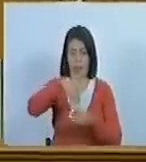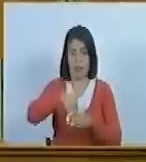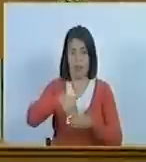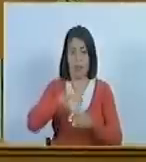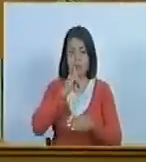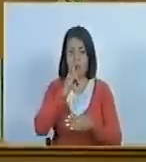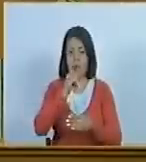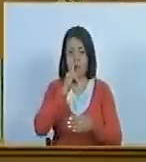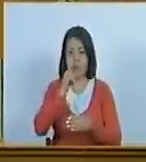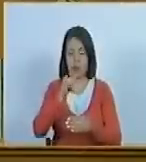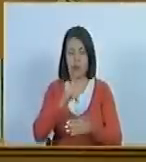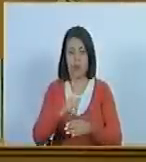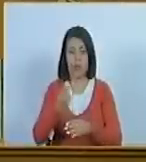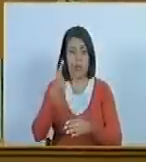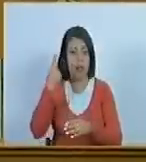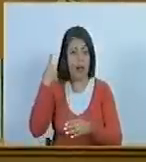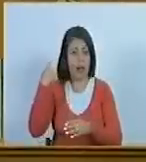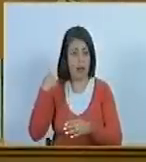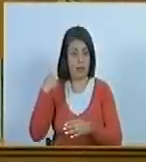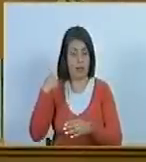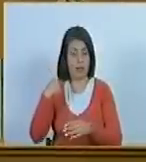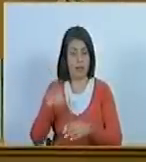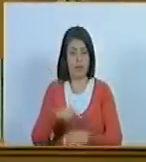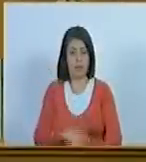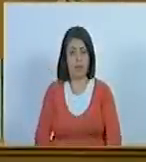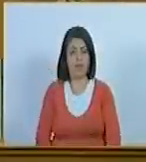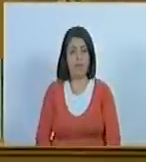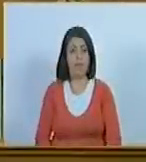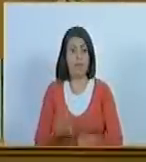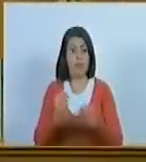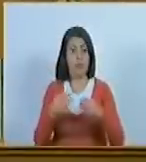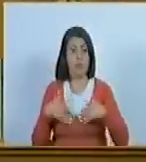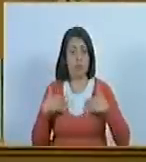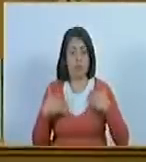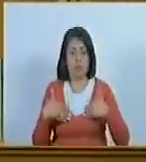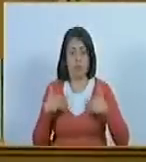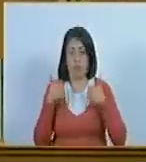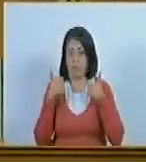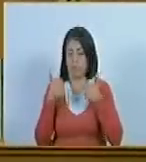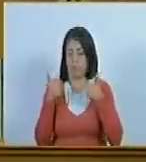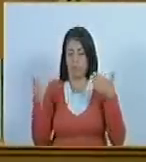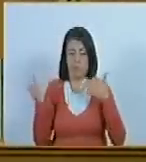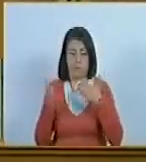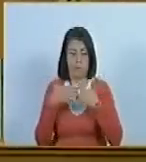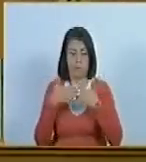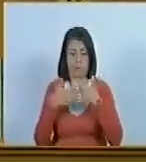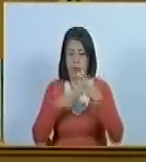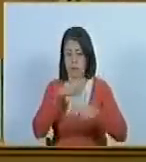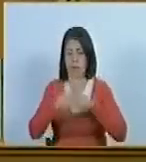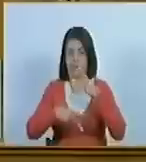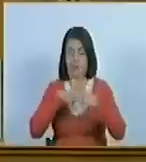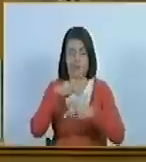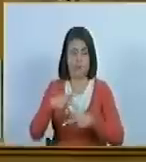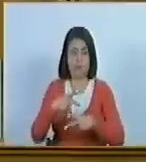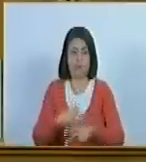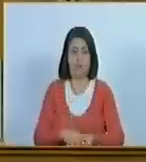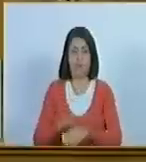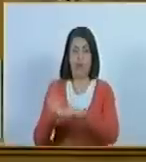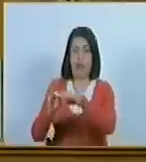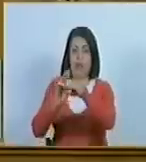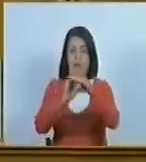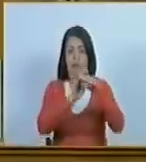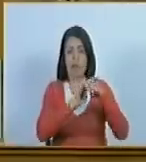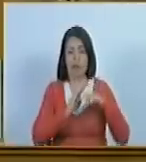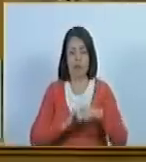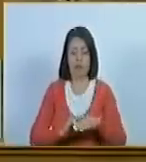para informarles que el día de ayer, de manera muy satisfactoria, cerramos el proceso de